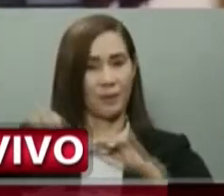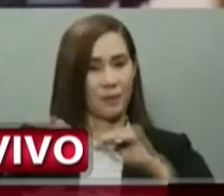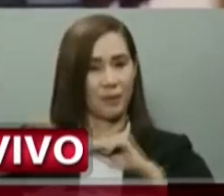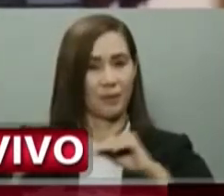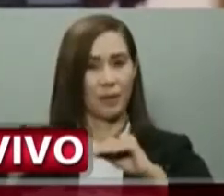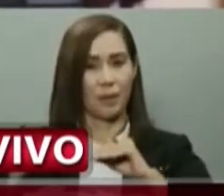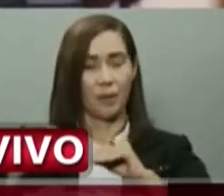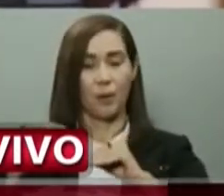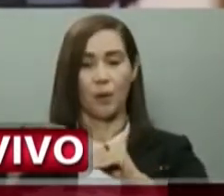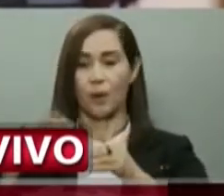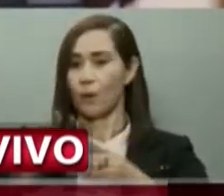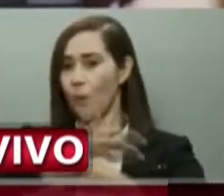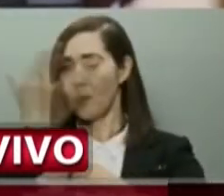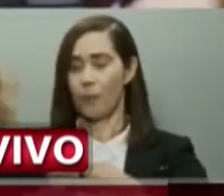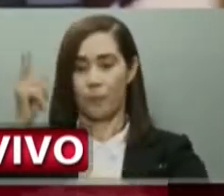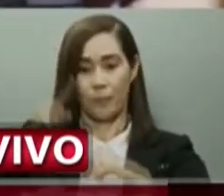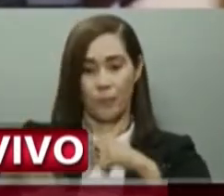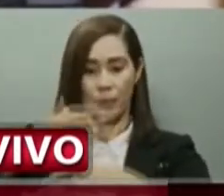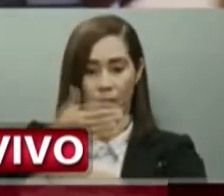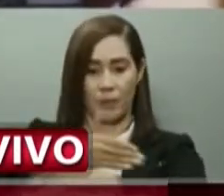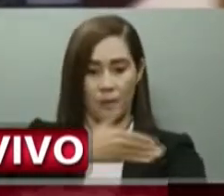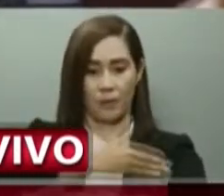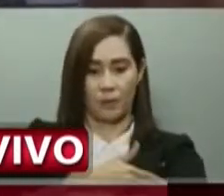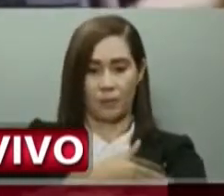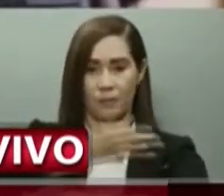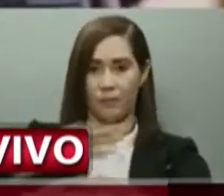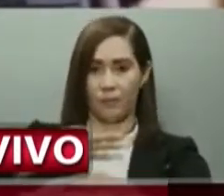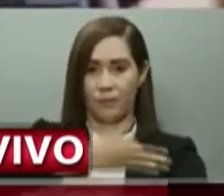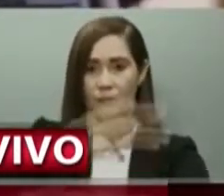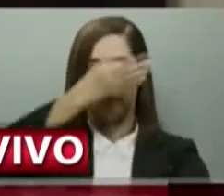cuando está interrumpido el paso República Dominicana y Haití?